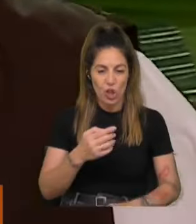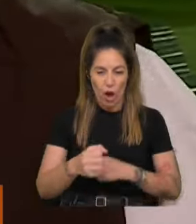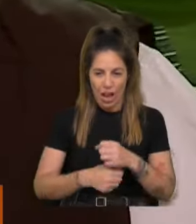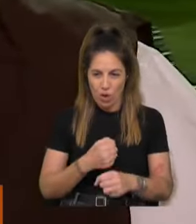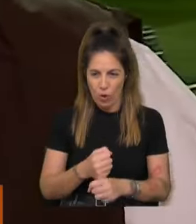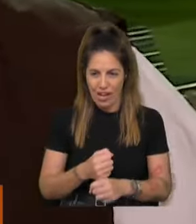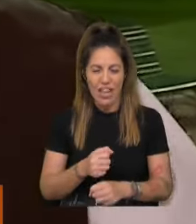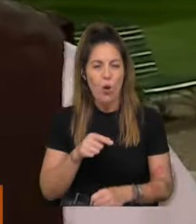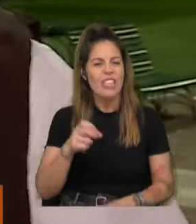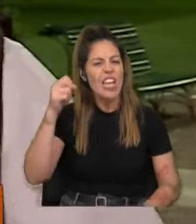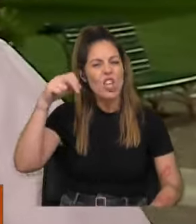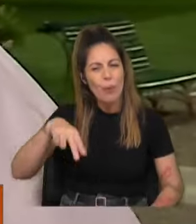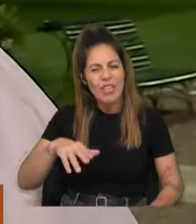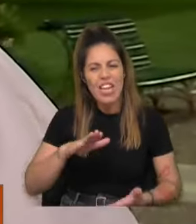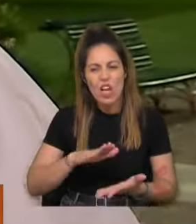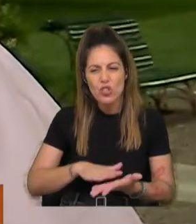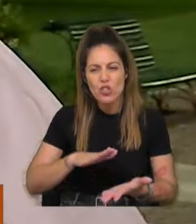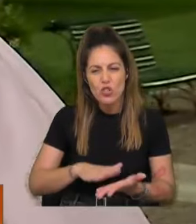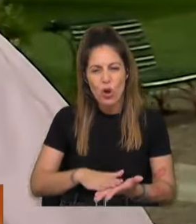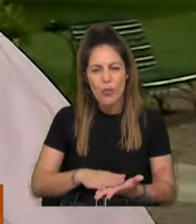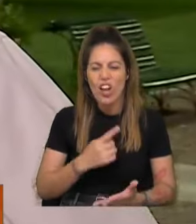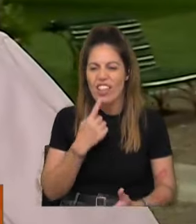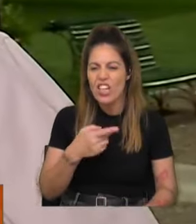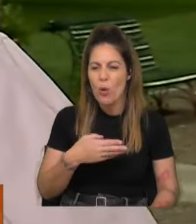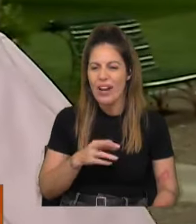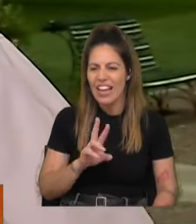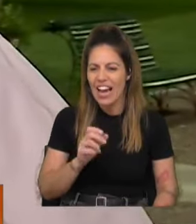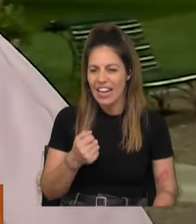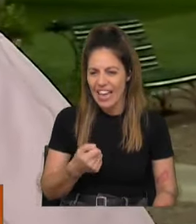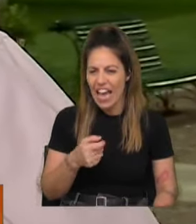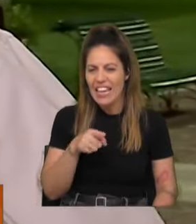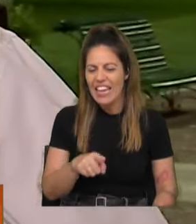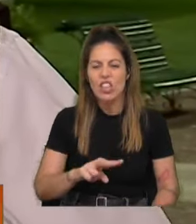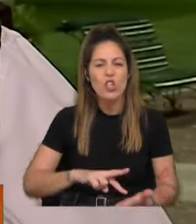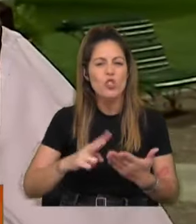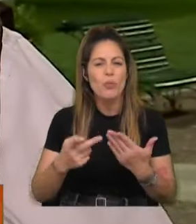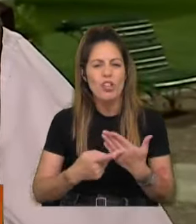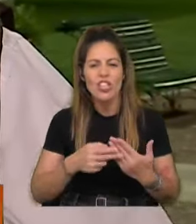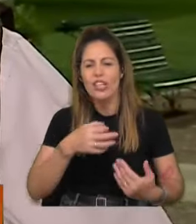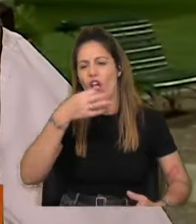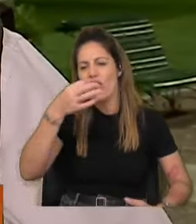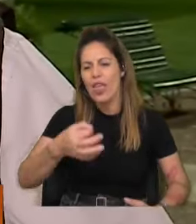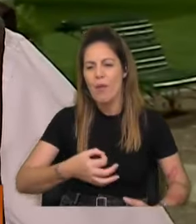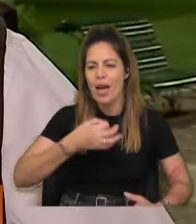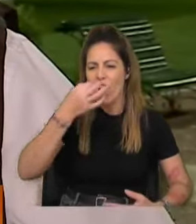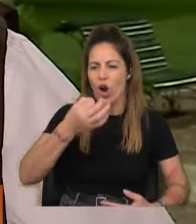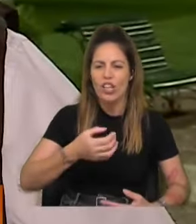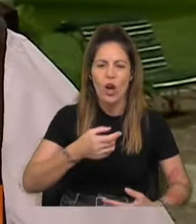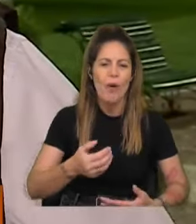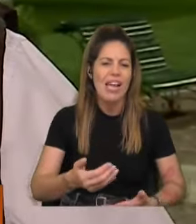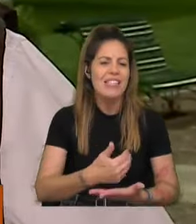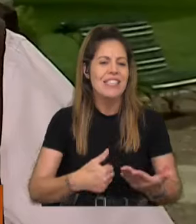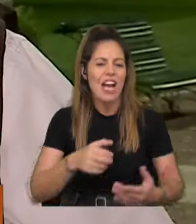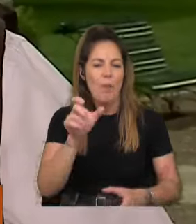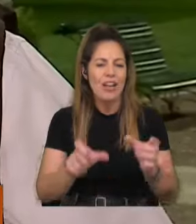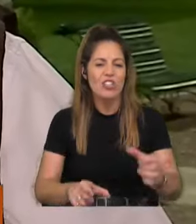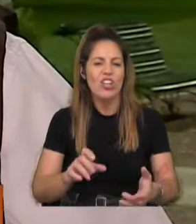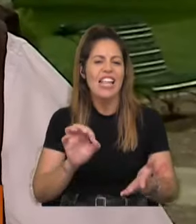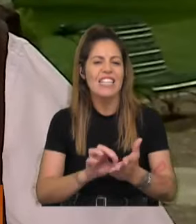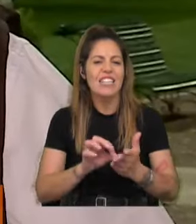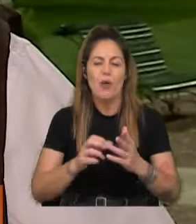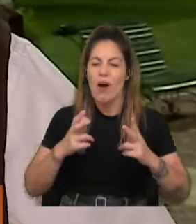perrone Qué opina usted acerca de por ejemplo lo que ha dicho Mario Vergara de que esto es un proyecto demagógico porque esto digamos saca mucha gente del sistema